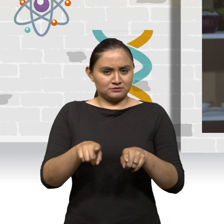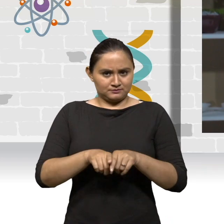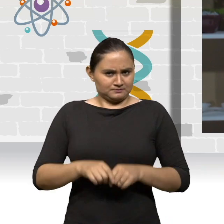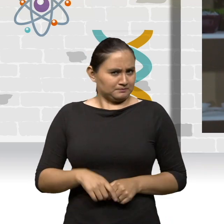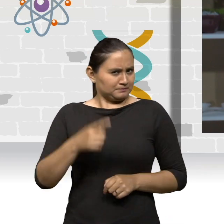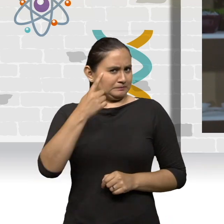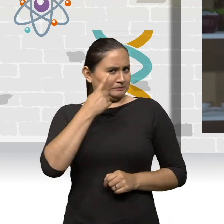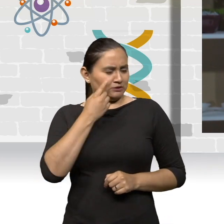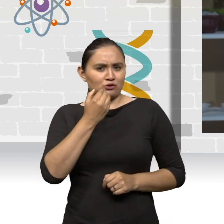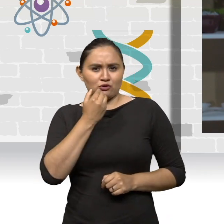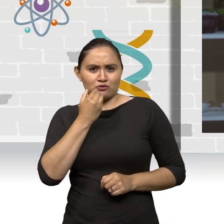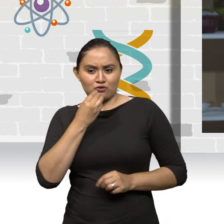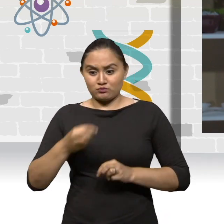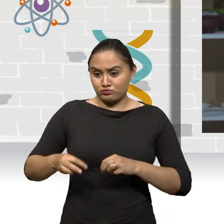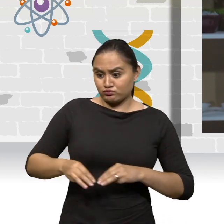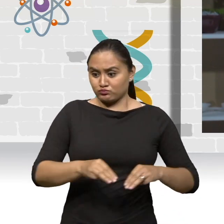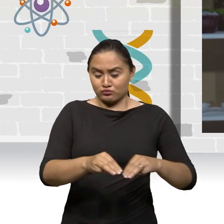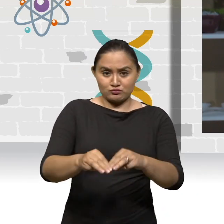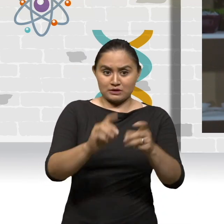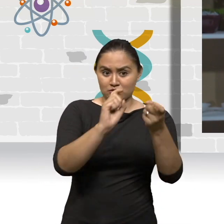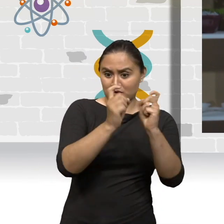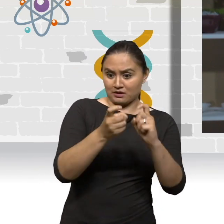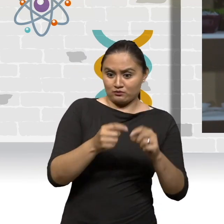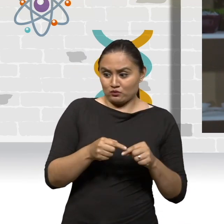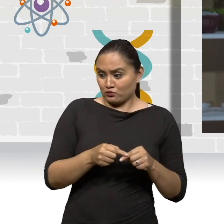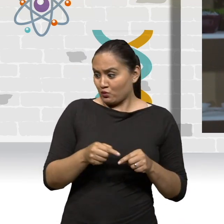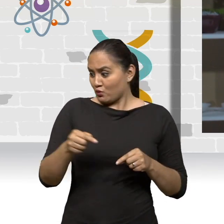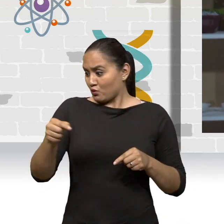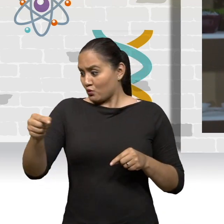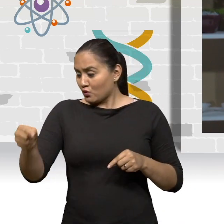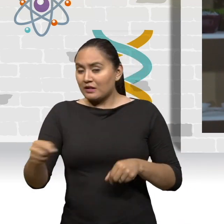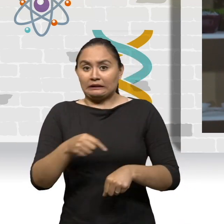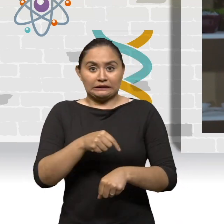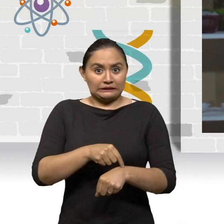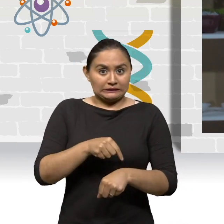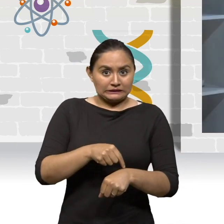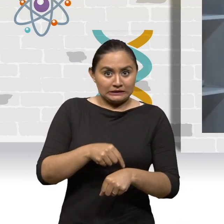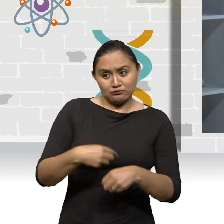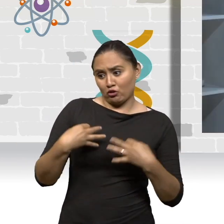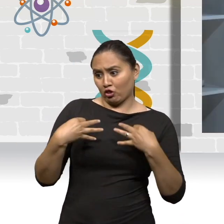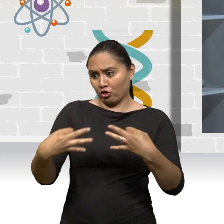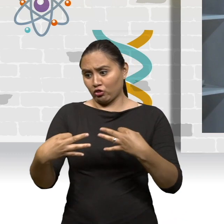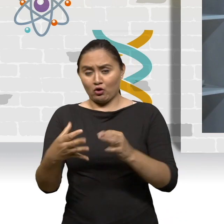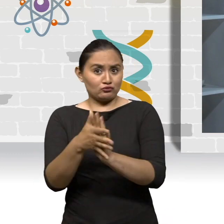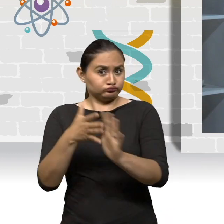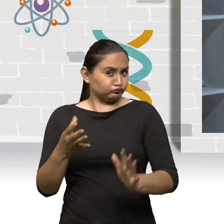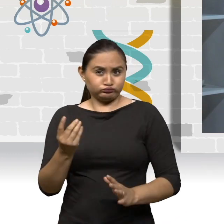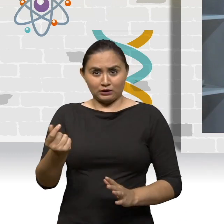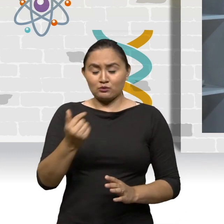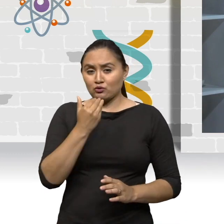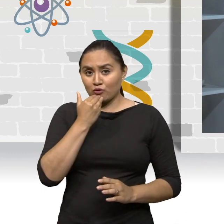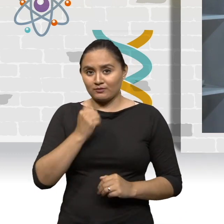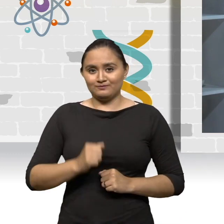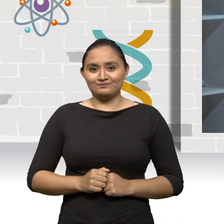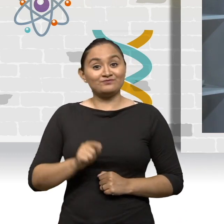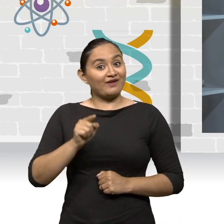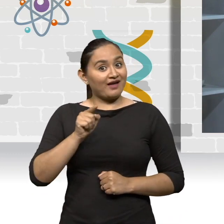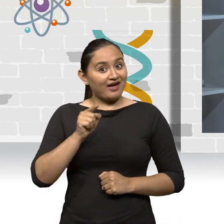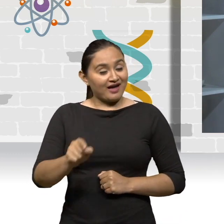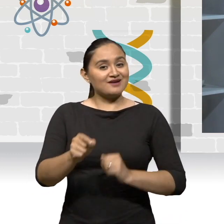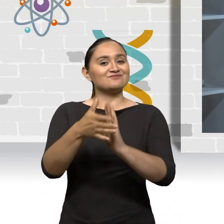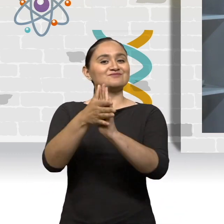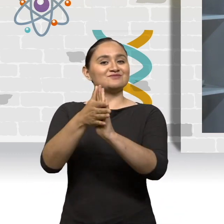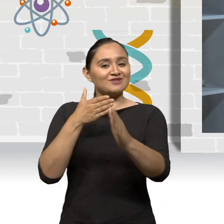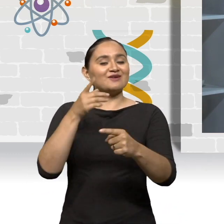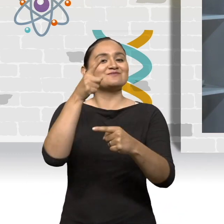¿qué sucede si relacionamos este cambio de posición con el tiempo que tardamos en realizarlo? La velocidad media es una